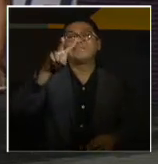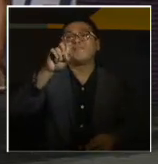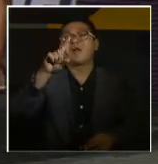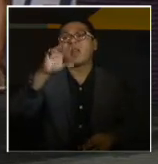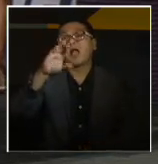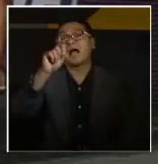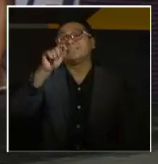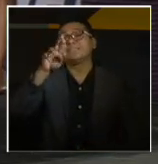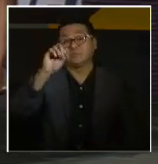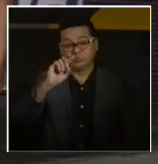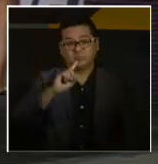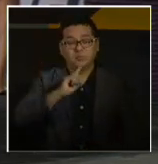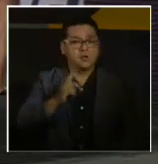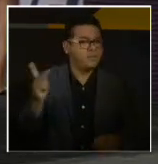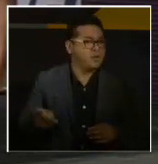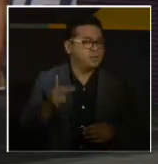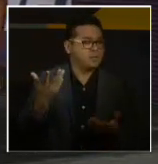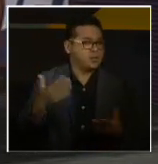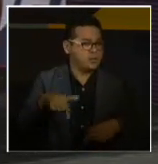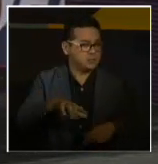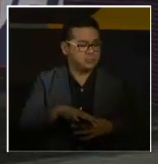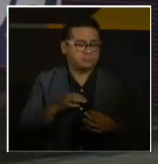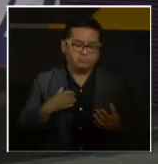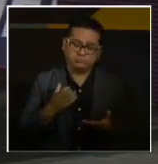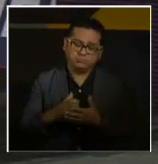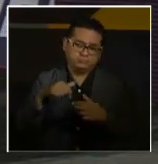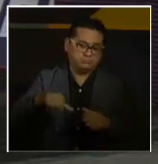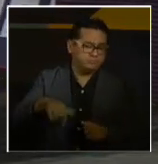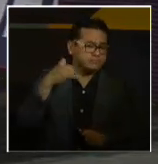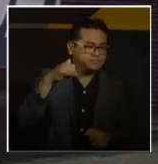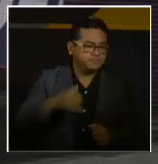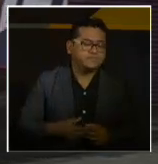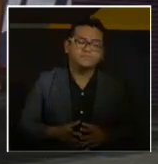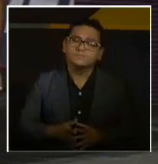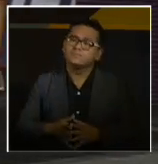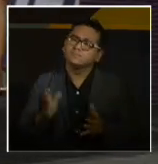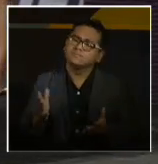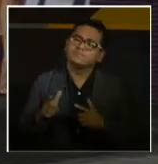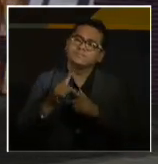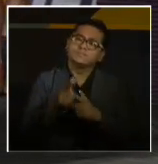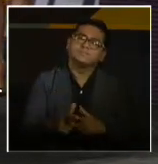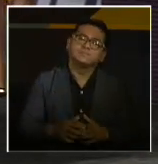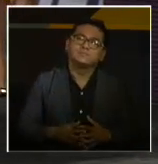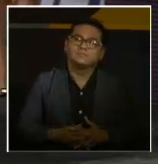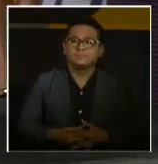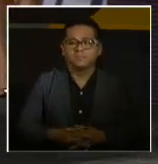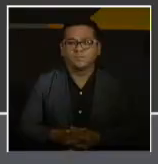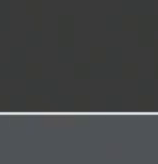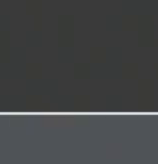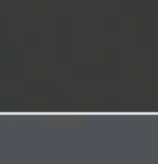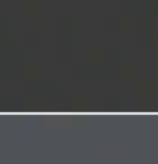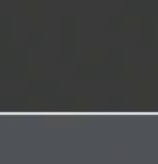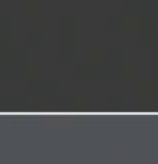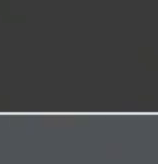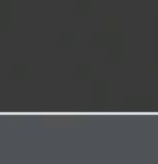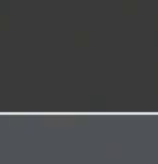Zavala Castro. Y la pregunta que le hace un ciudadano aquí de Yucatán es la siguiente. Corre video.